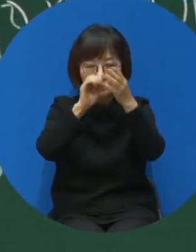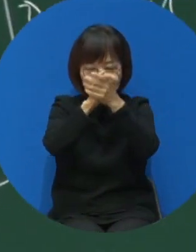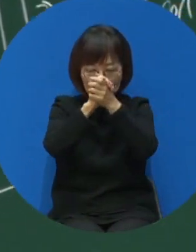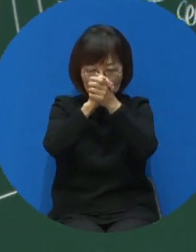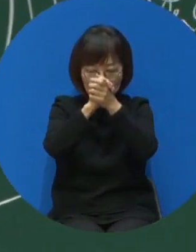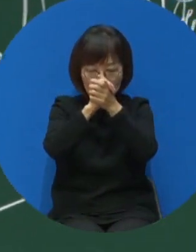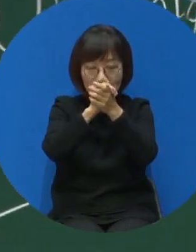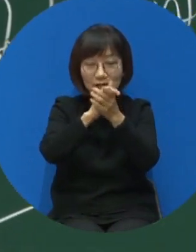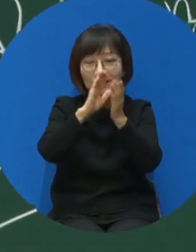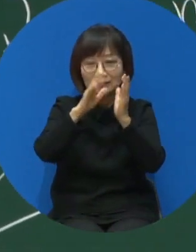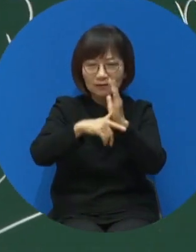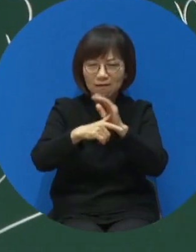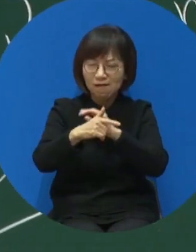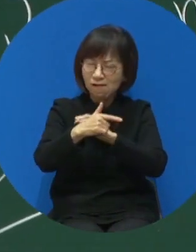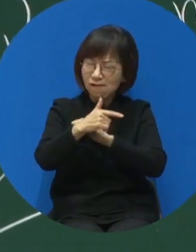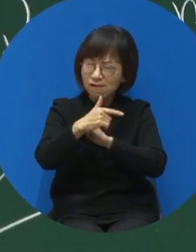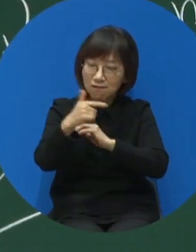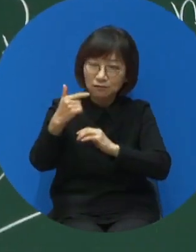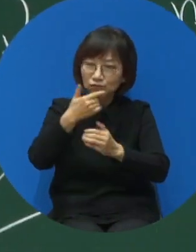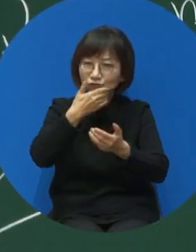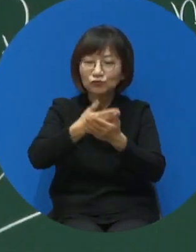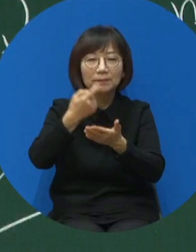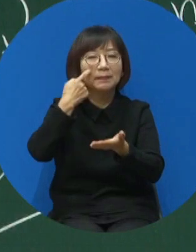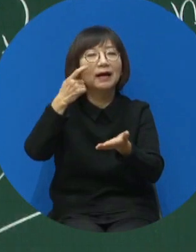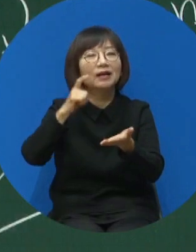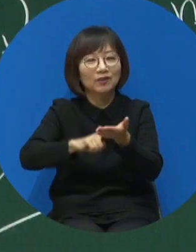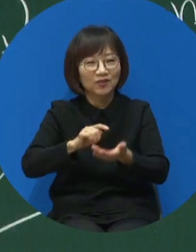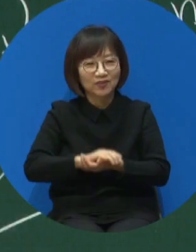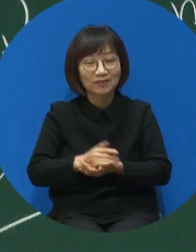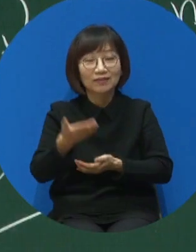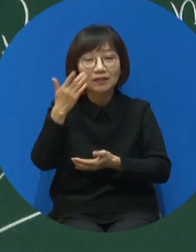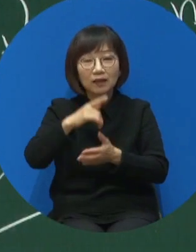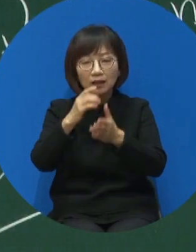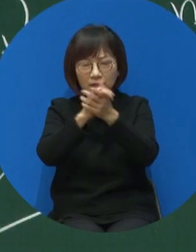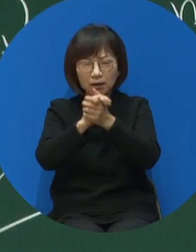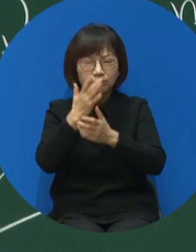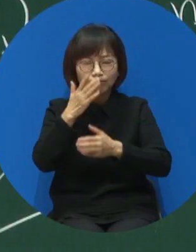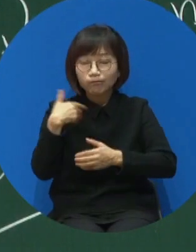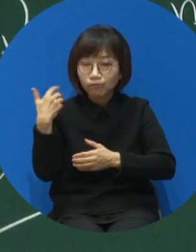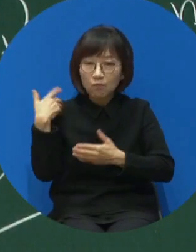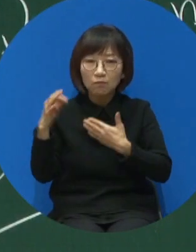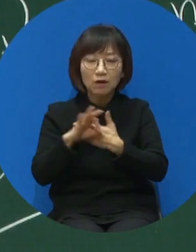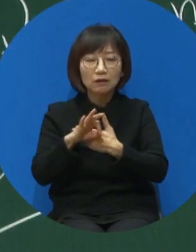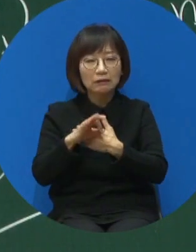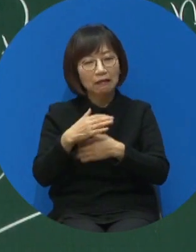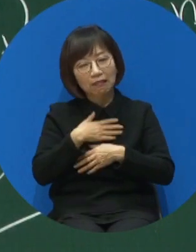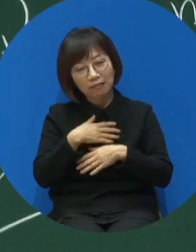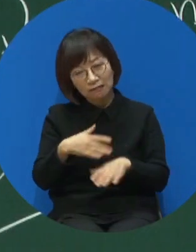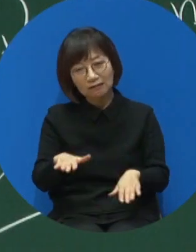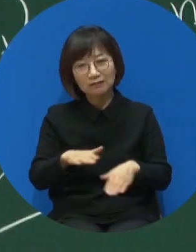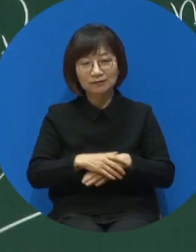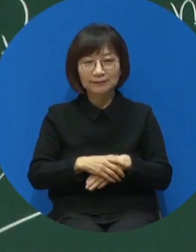algo muy grande un notario pero como no conocen esto no tienen fuerza